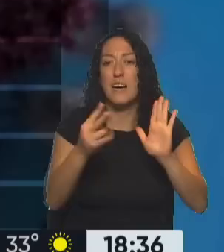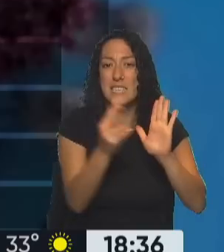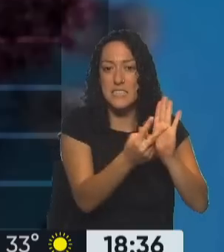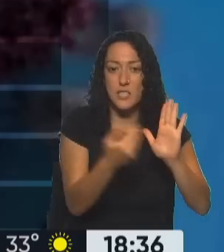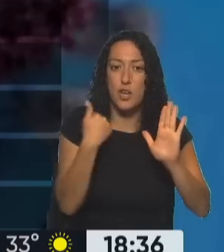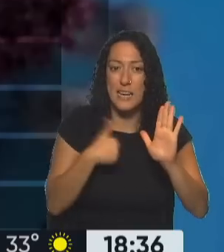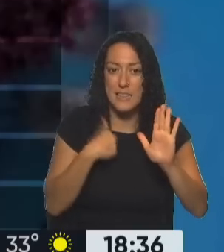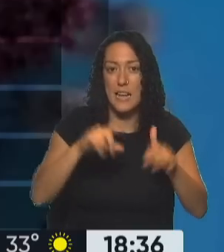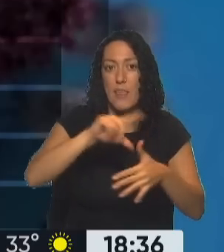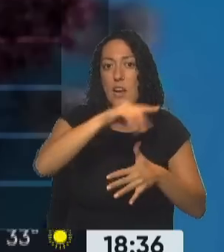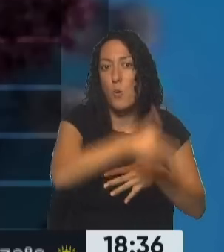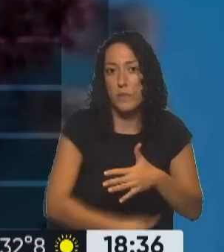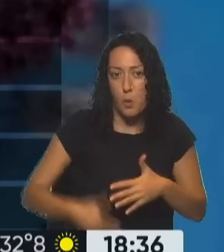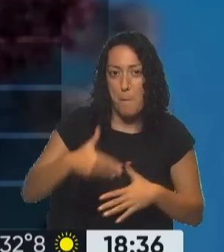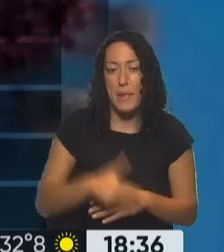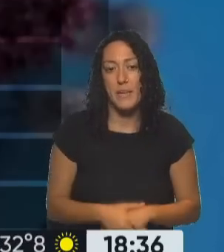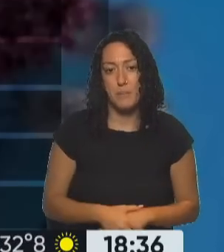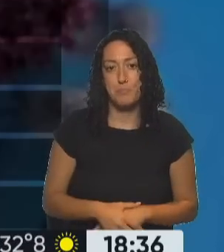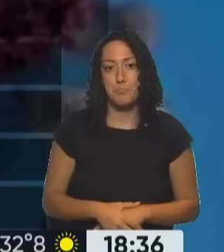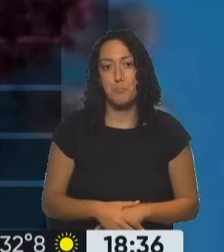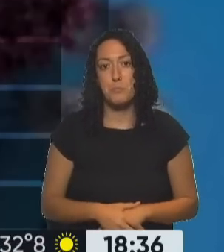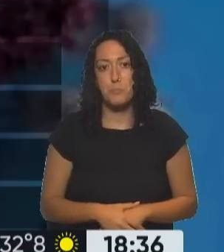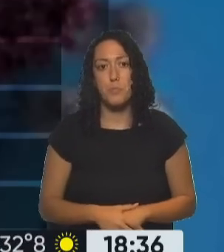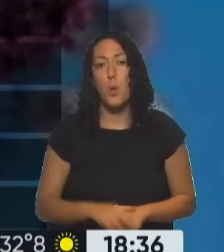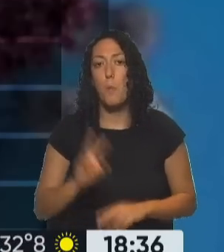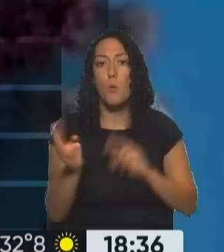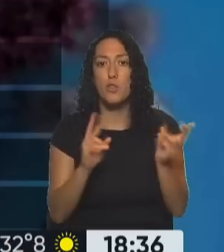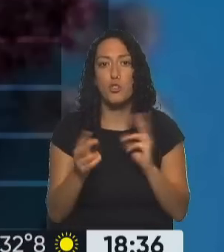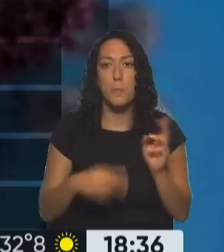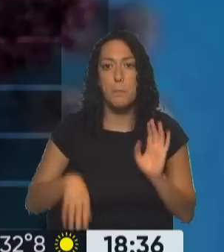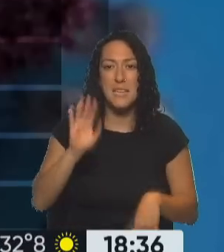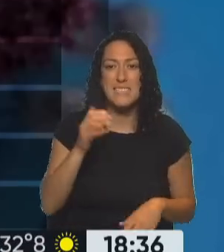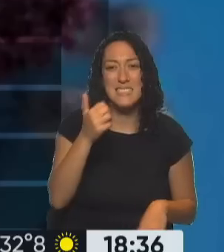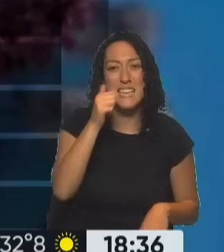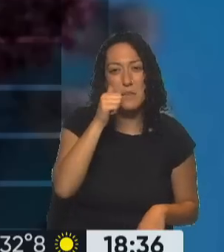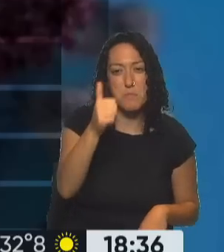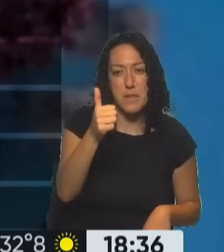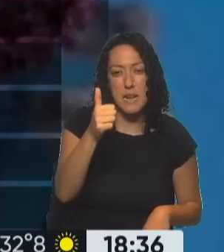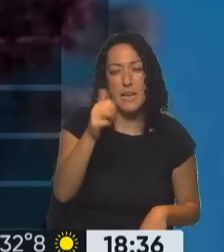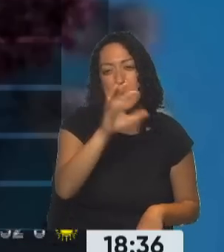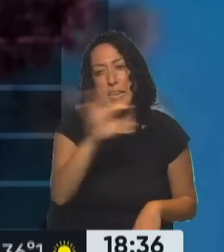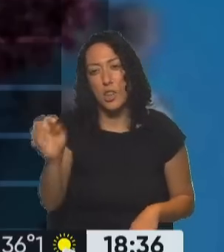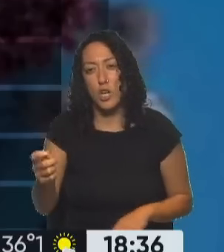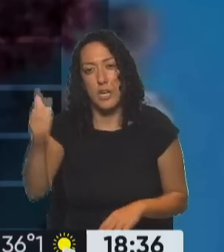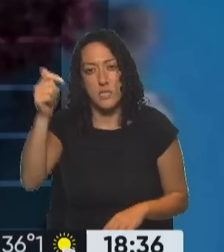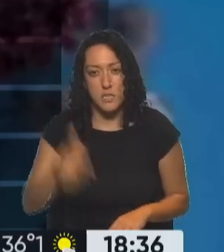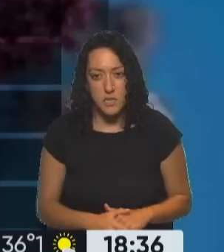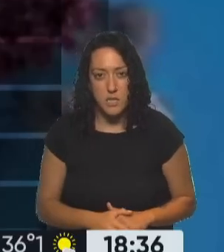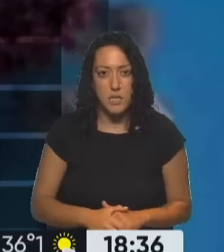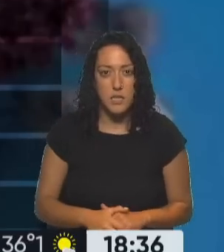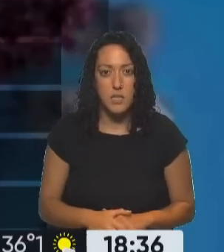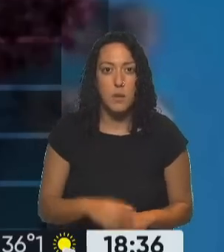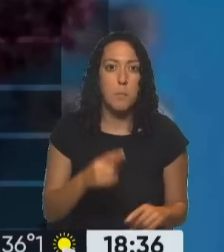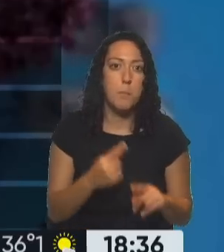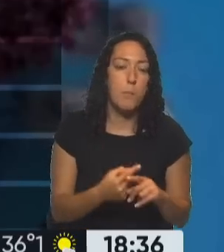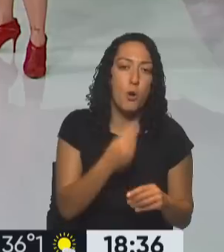en Latinoamérica. ¿Sí? El que más fallecidos ha tenido, 6.000 y casi 6.500 por millón de